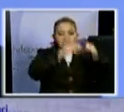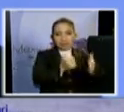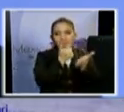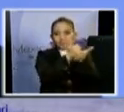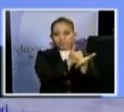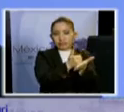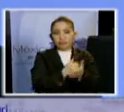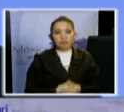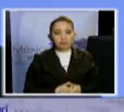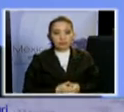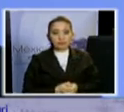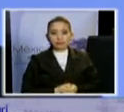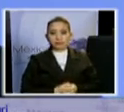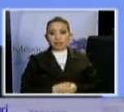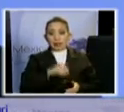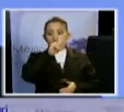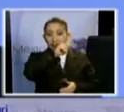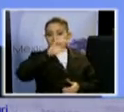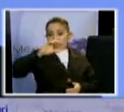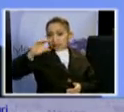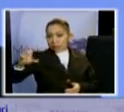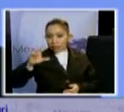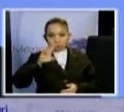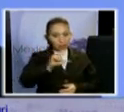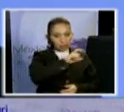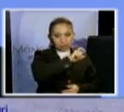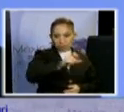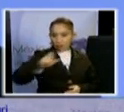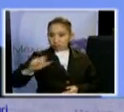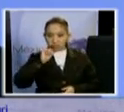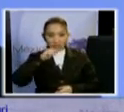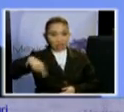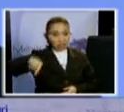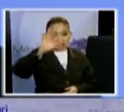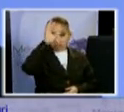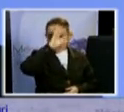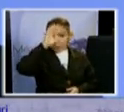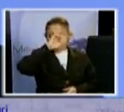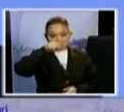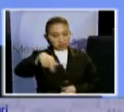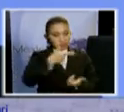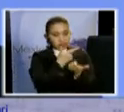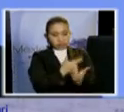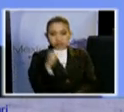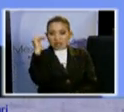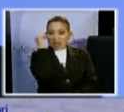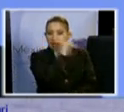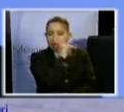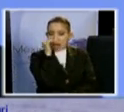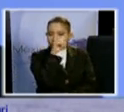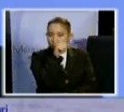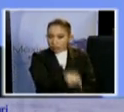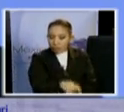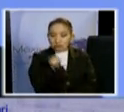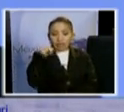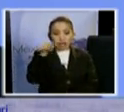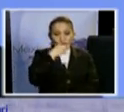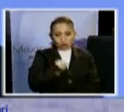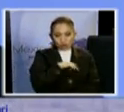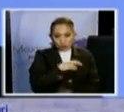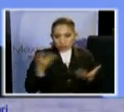causa. IPCC no paga a ninguno de sus científicos por el tiempo que dedican. Todo lo que